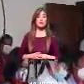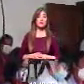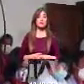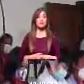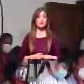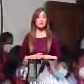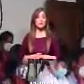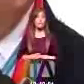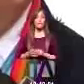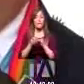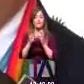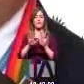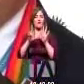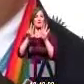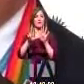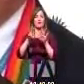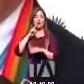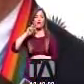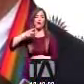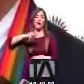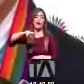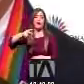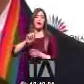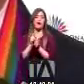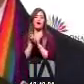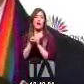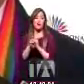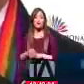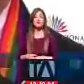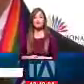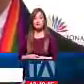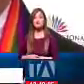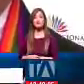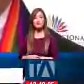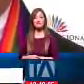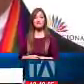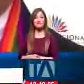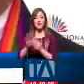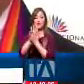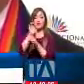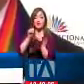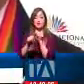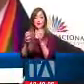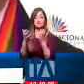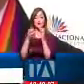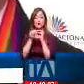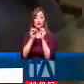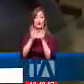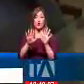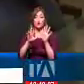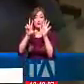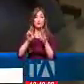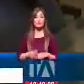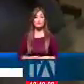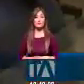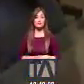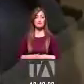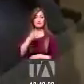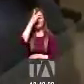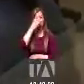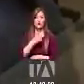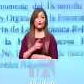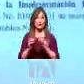hubo tergiversación. Todo se tergiversa, pues. Todo se tergiversa cuando se quiere dañar la imagen del movimiento Pachacútic. Ellos han